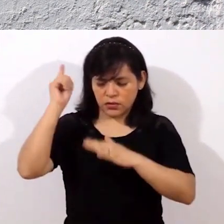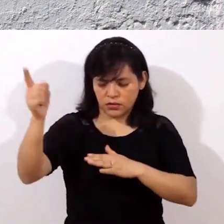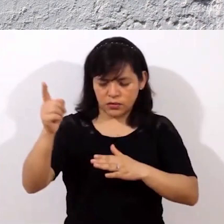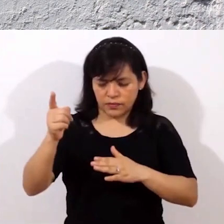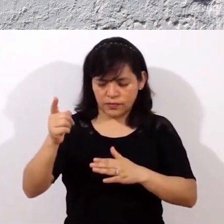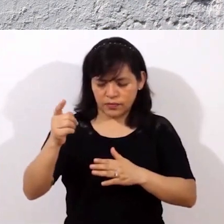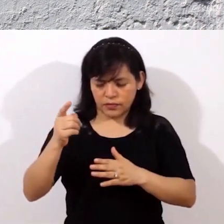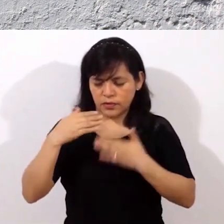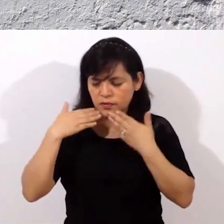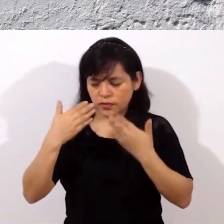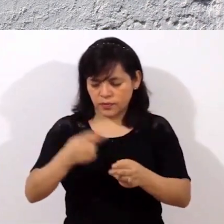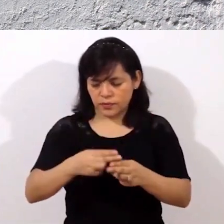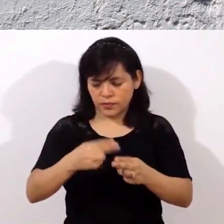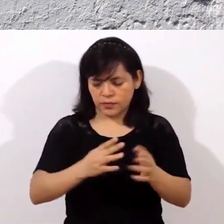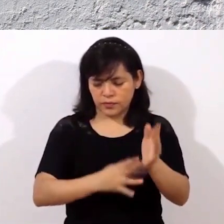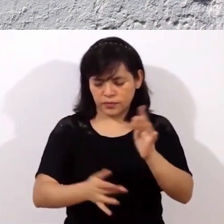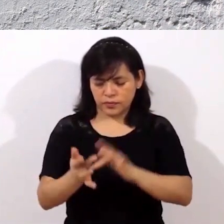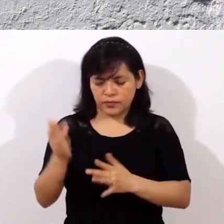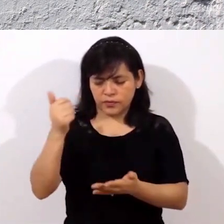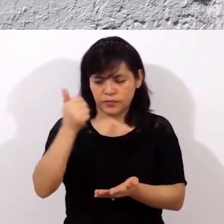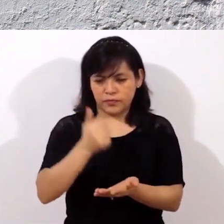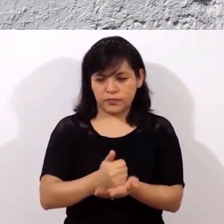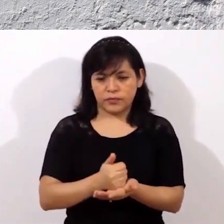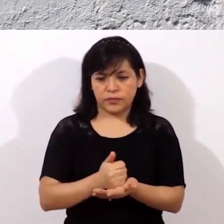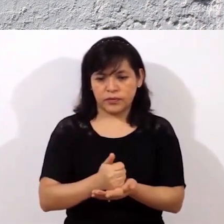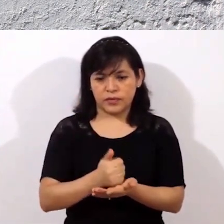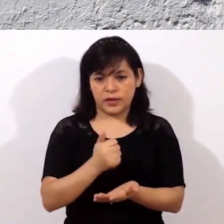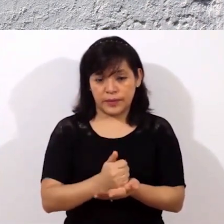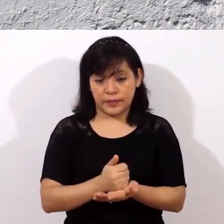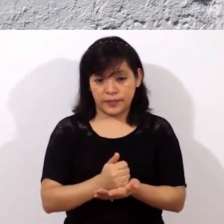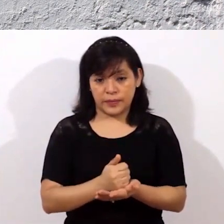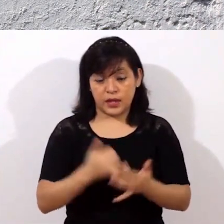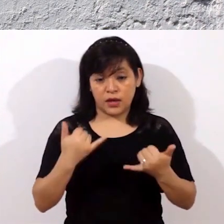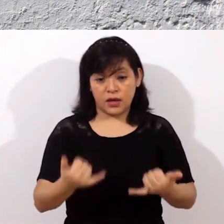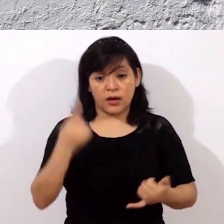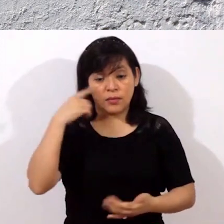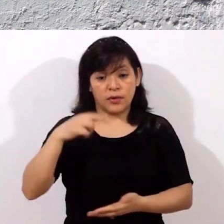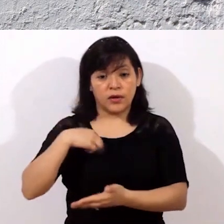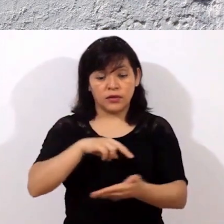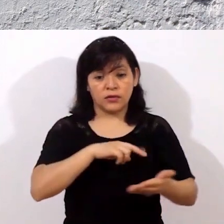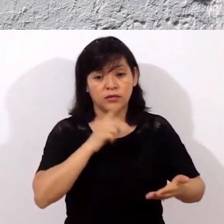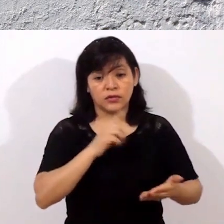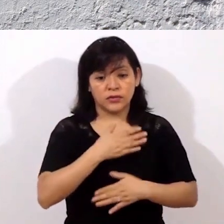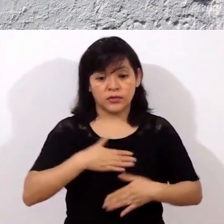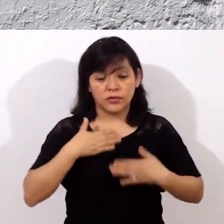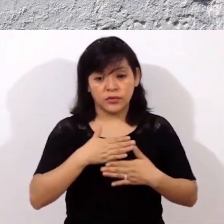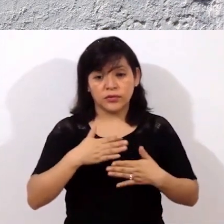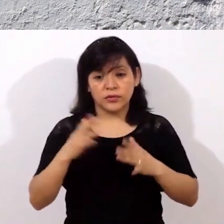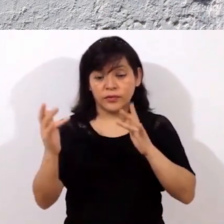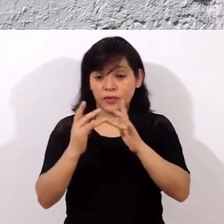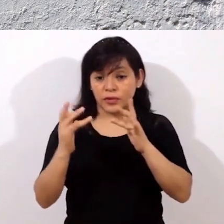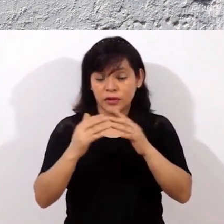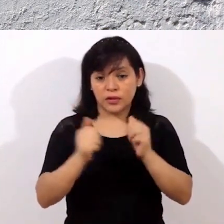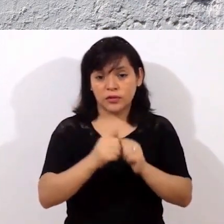Amén. Querido hermano y amigo, para nosotros es un gusto estar en contacto contigo a través también de lo